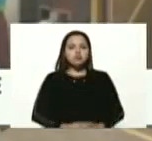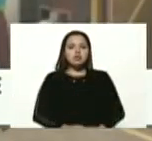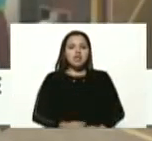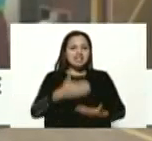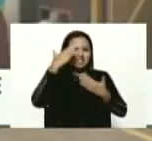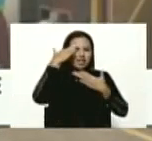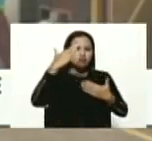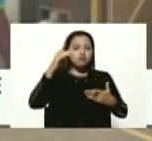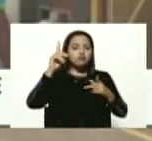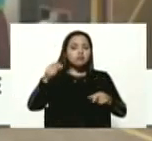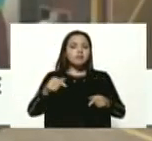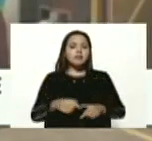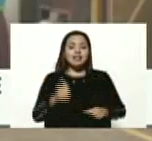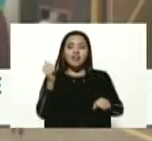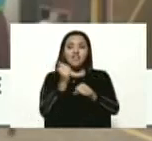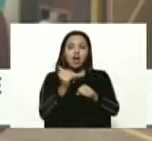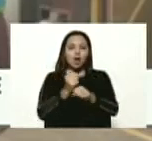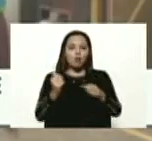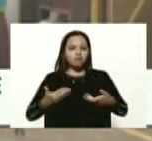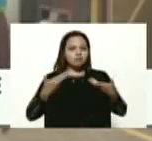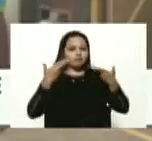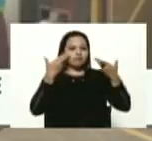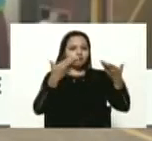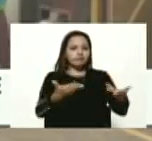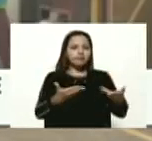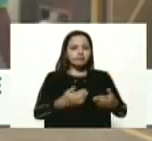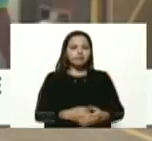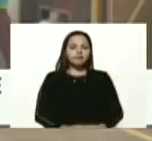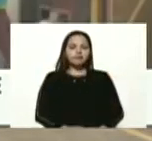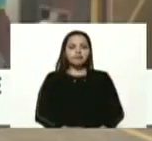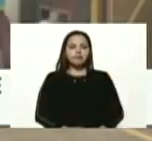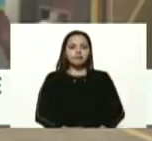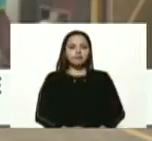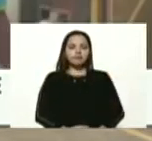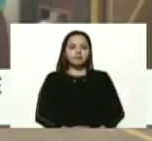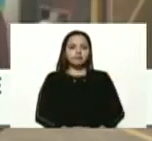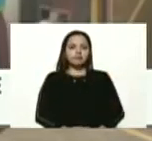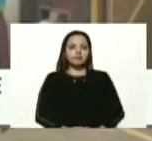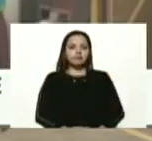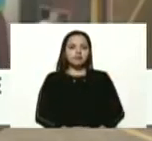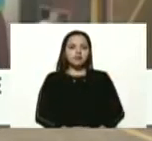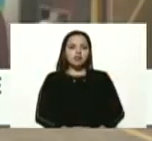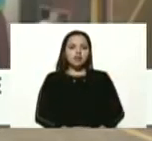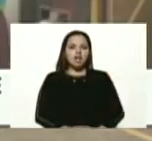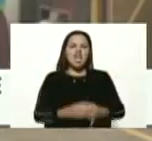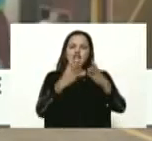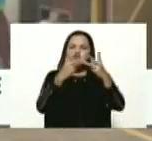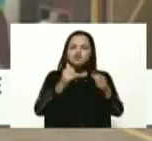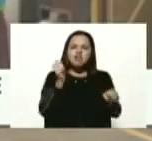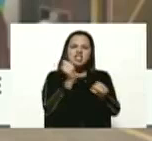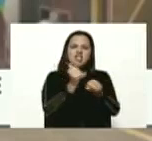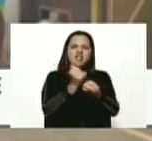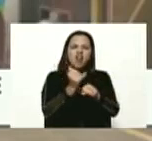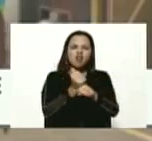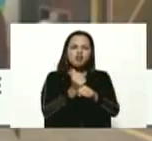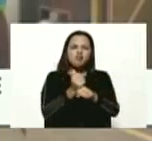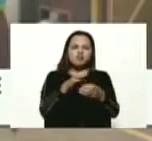saludo de parte de los trabajadores y trabajadoras de la planta. La capacidad instalada de la planta cuenta con